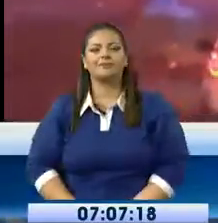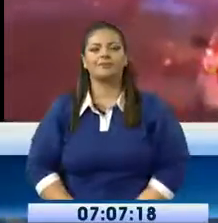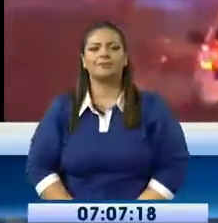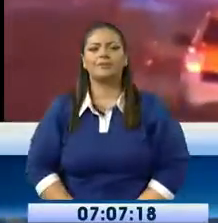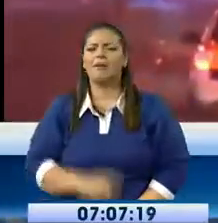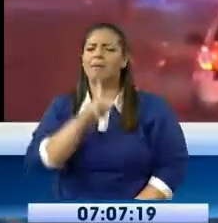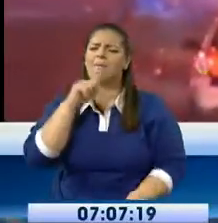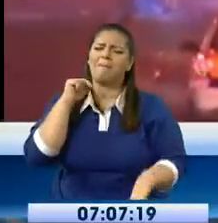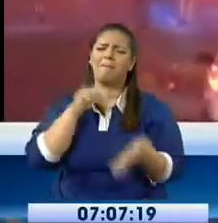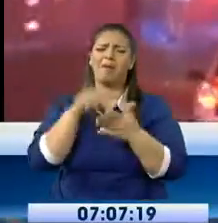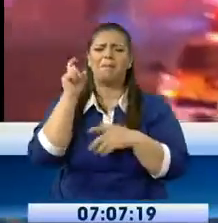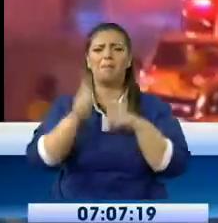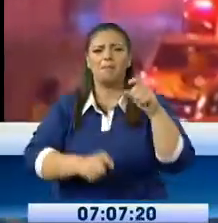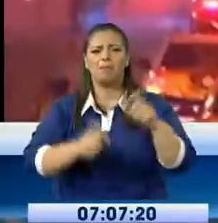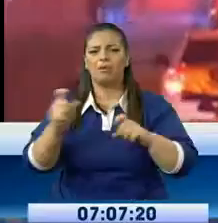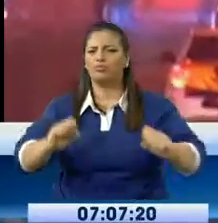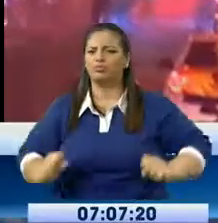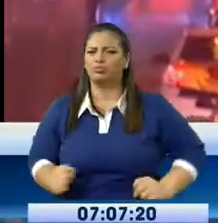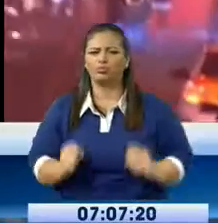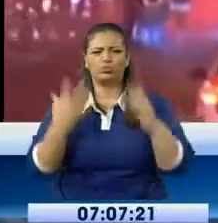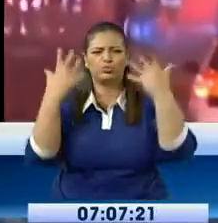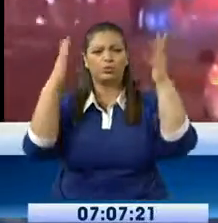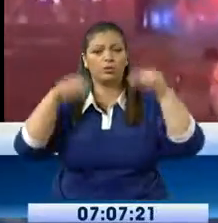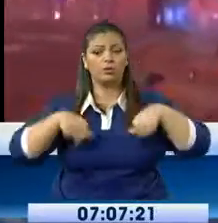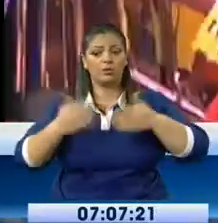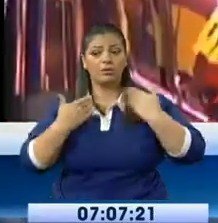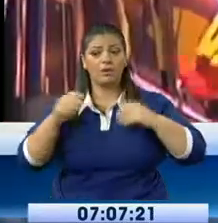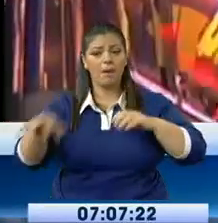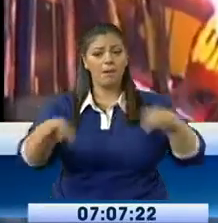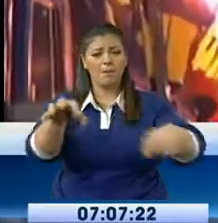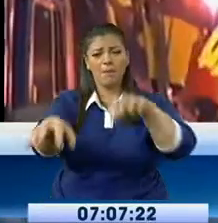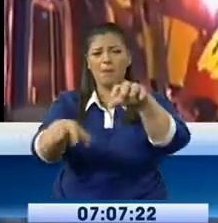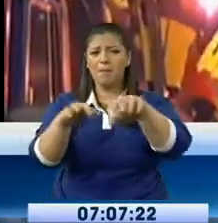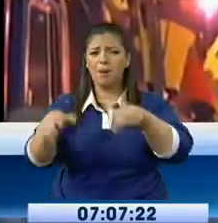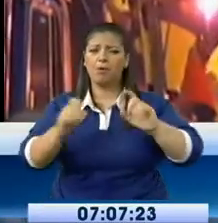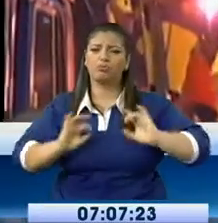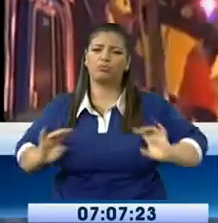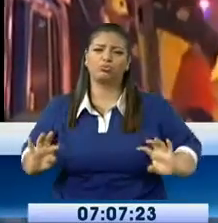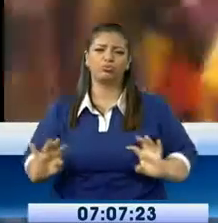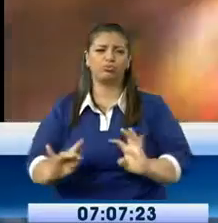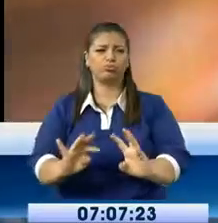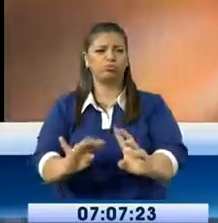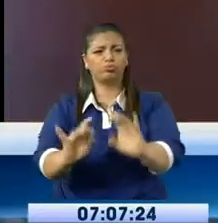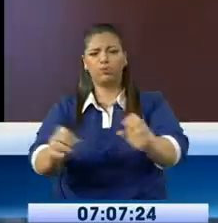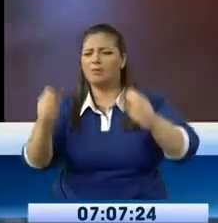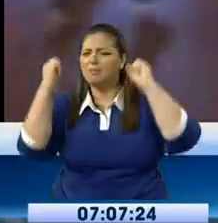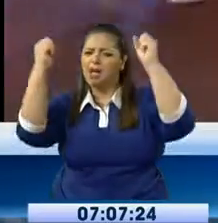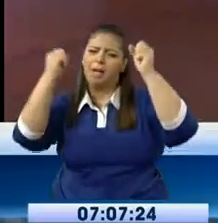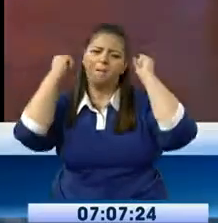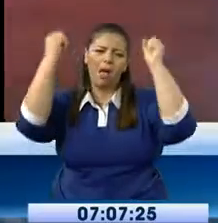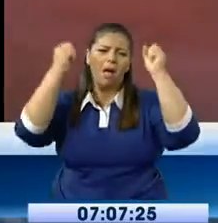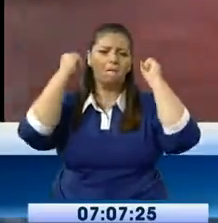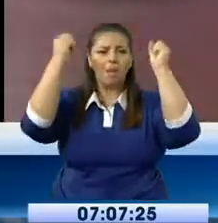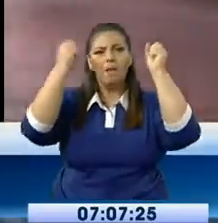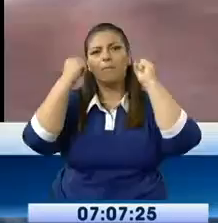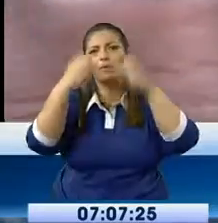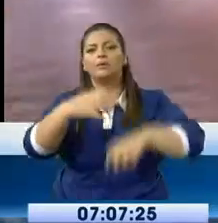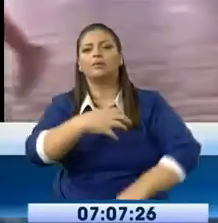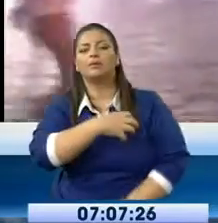miles de barcelonistas celebraron en todas partes de Guayaquil al único ídolo del Ecuador.